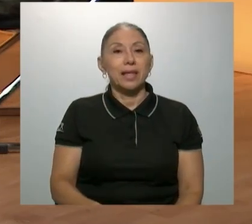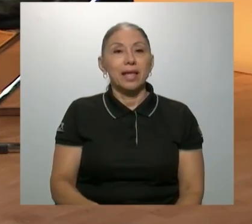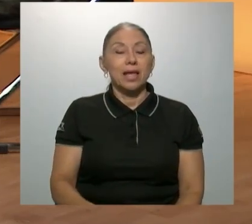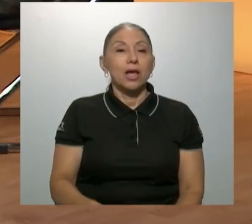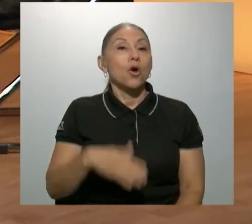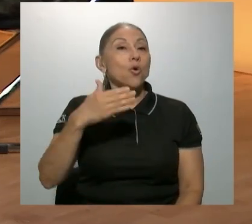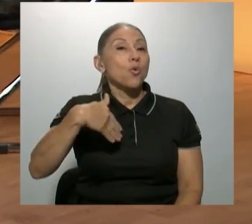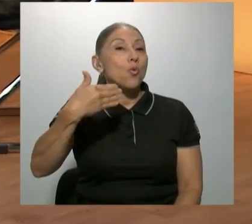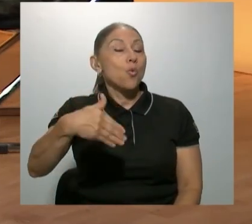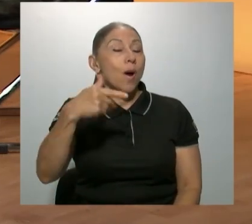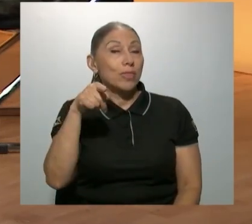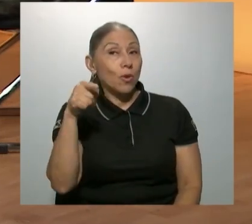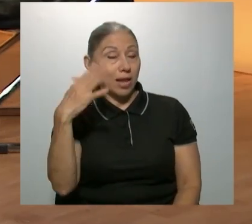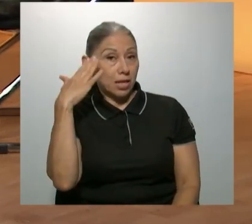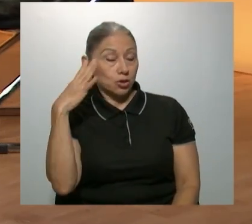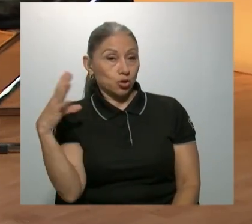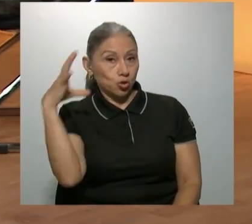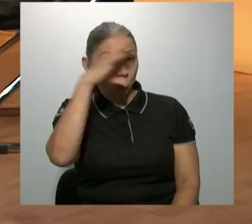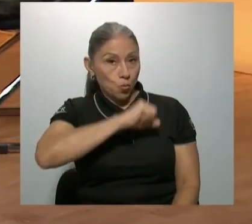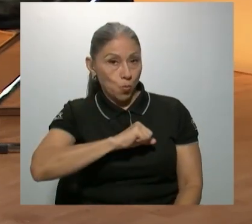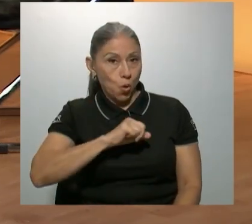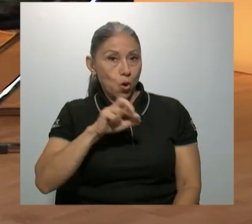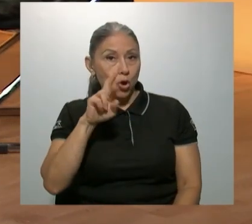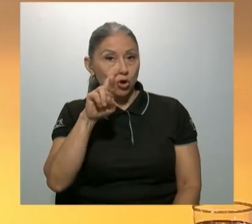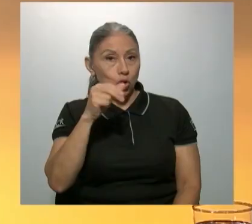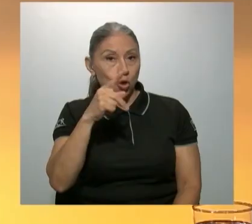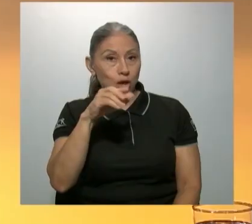supo que don Rodrigo iba a estudiar